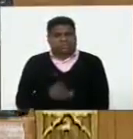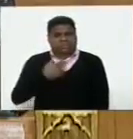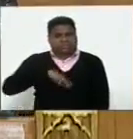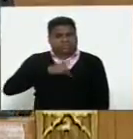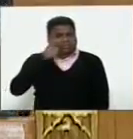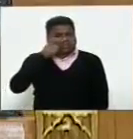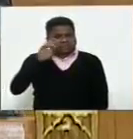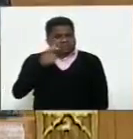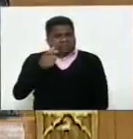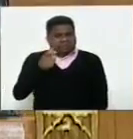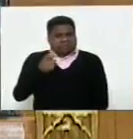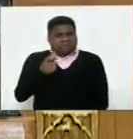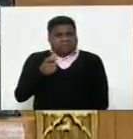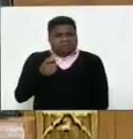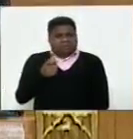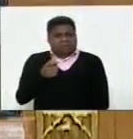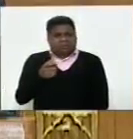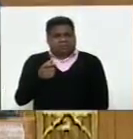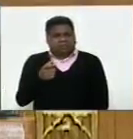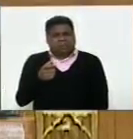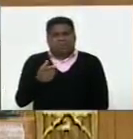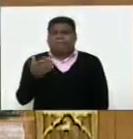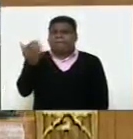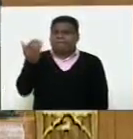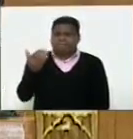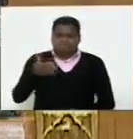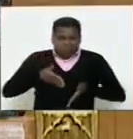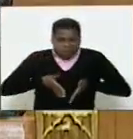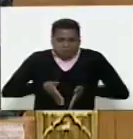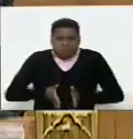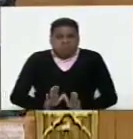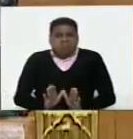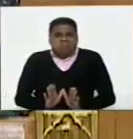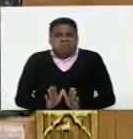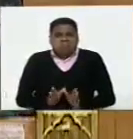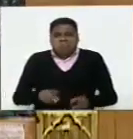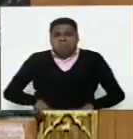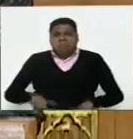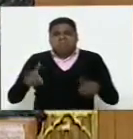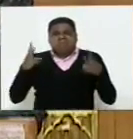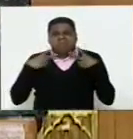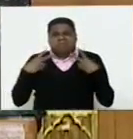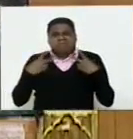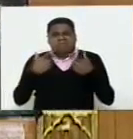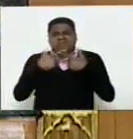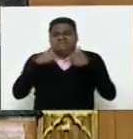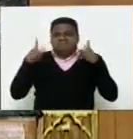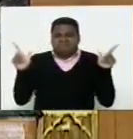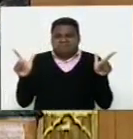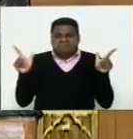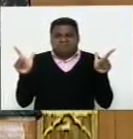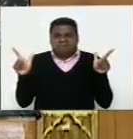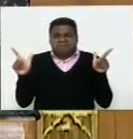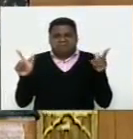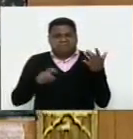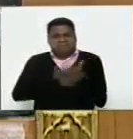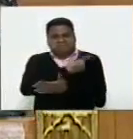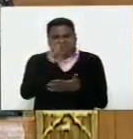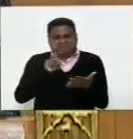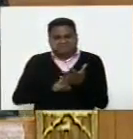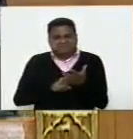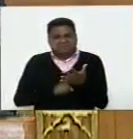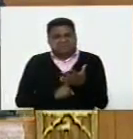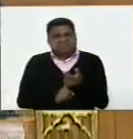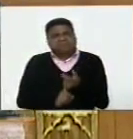pueblos originarios venían al mundo para la vida, para la libertad, pues